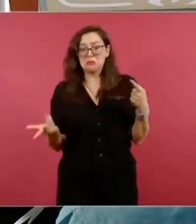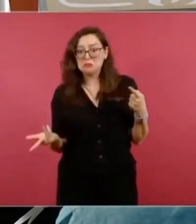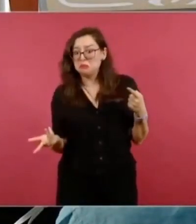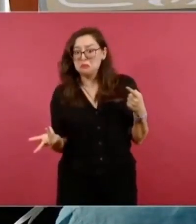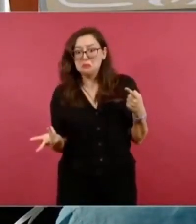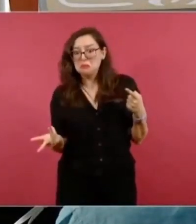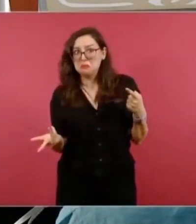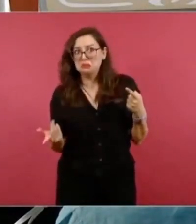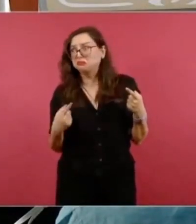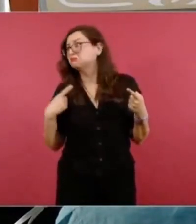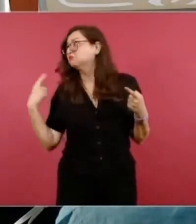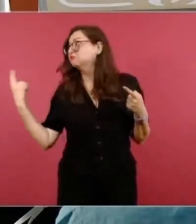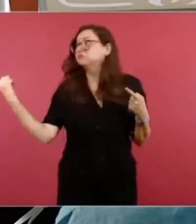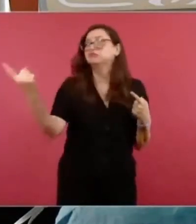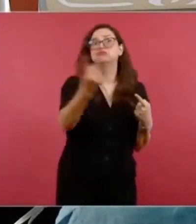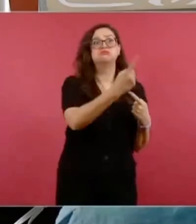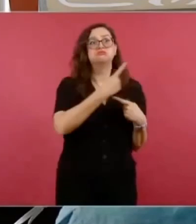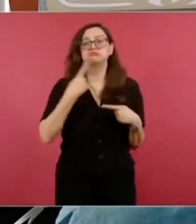todos los países del mundo.